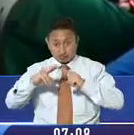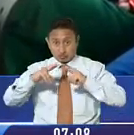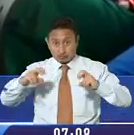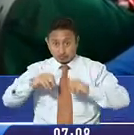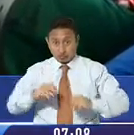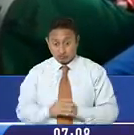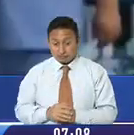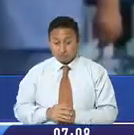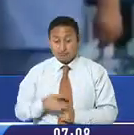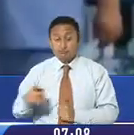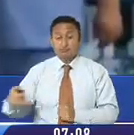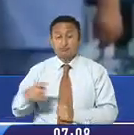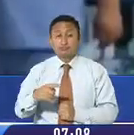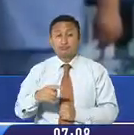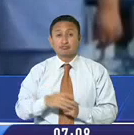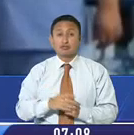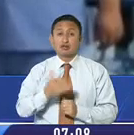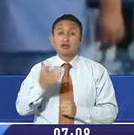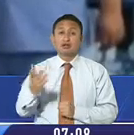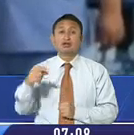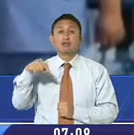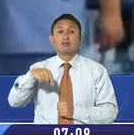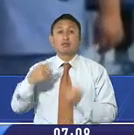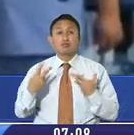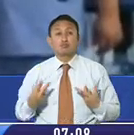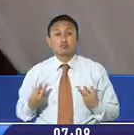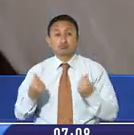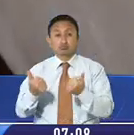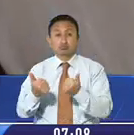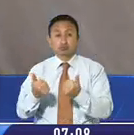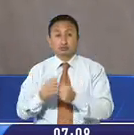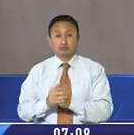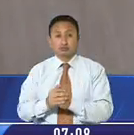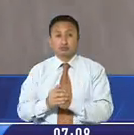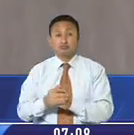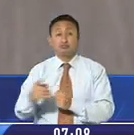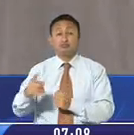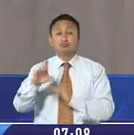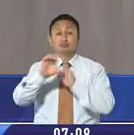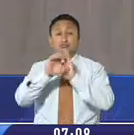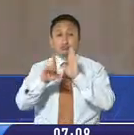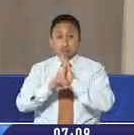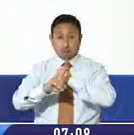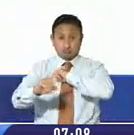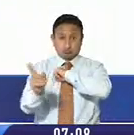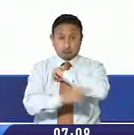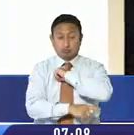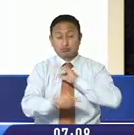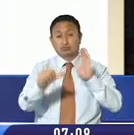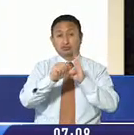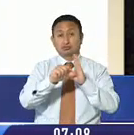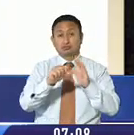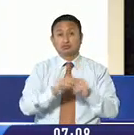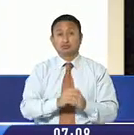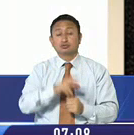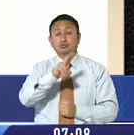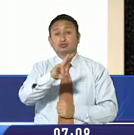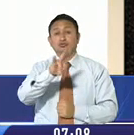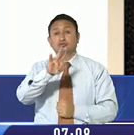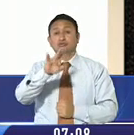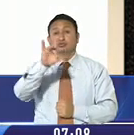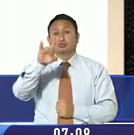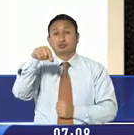los investigaría por el delito de peculado, penado de acuerdo al artículo 278 del